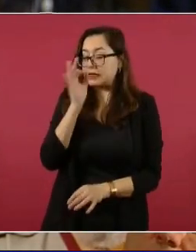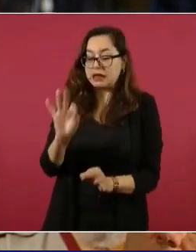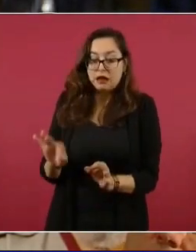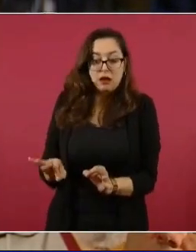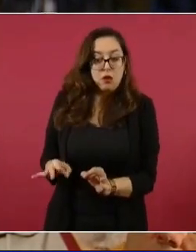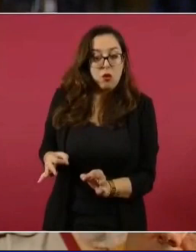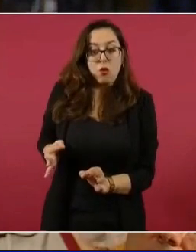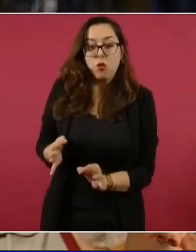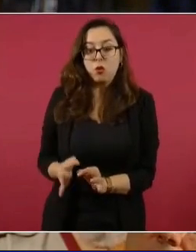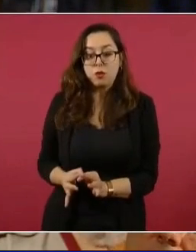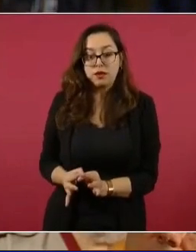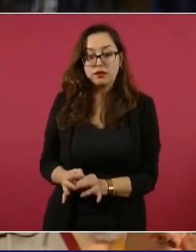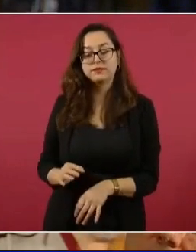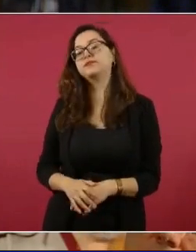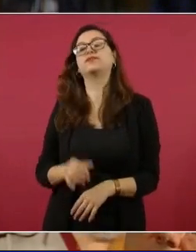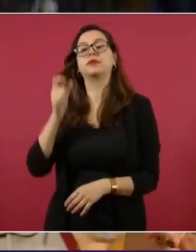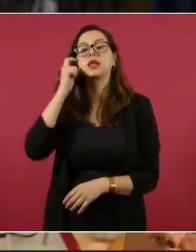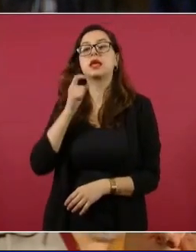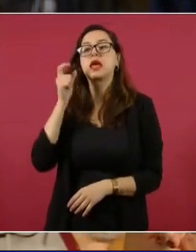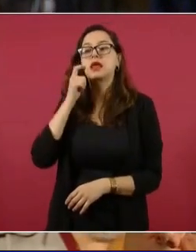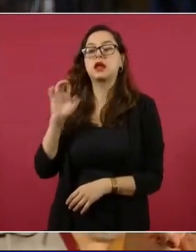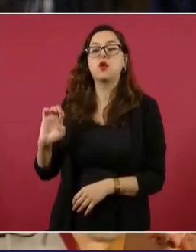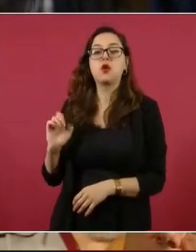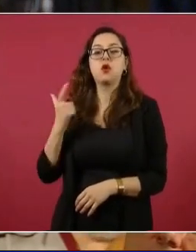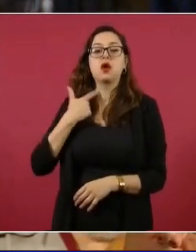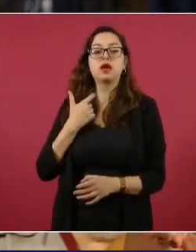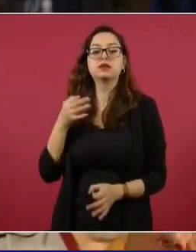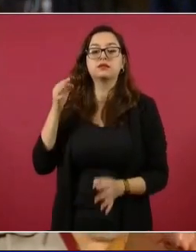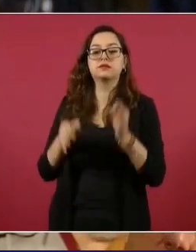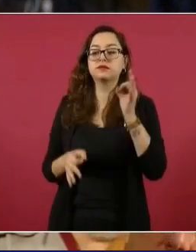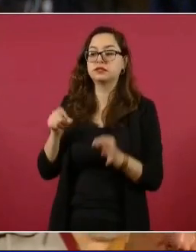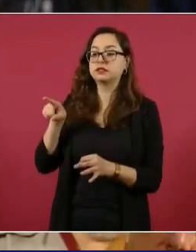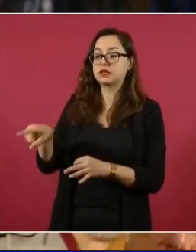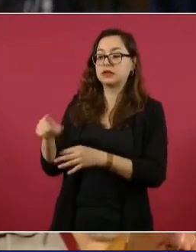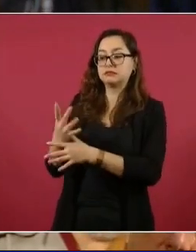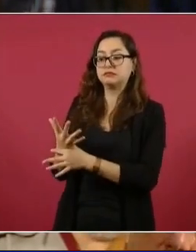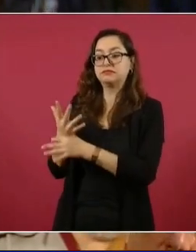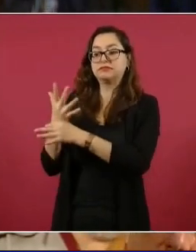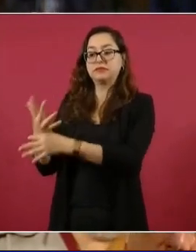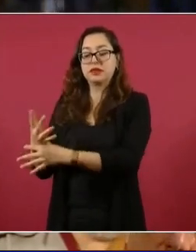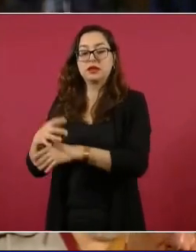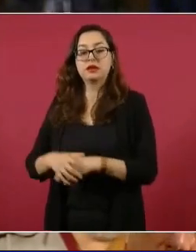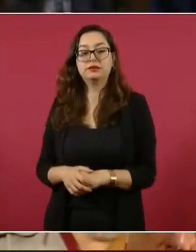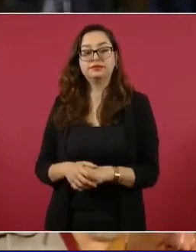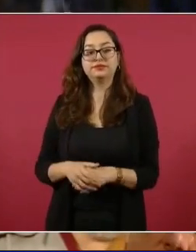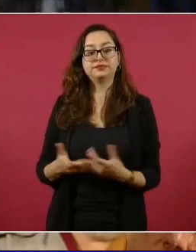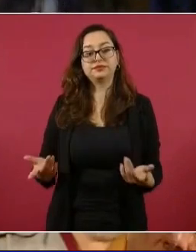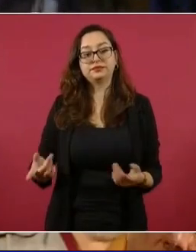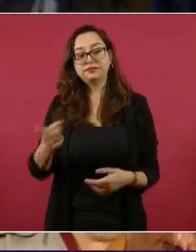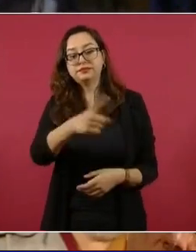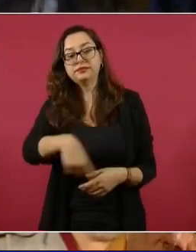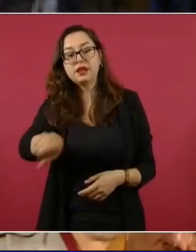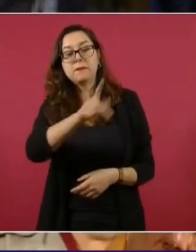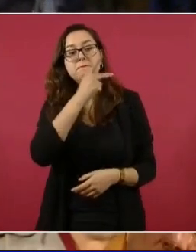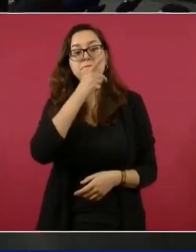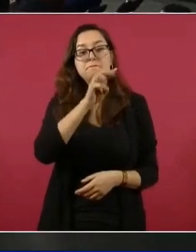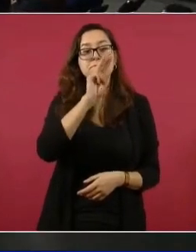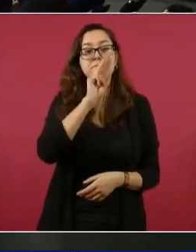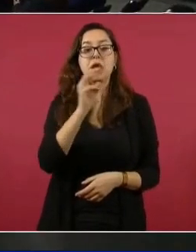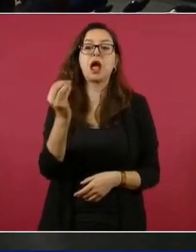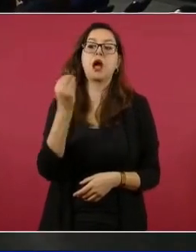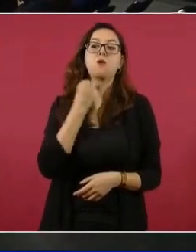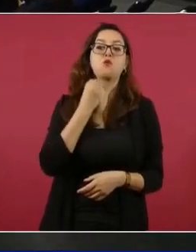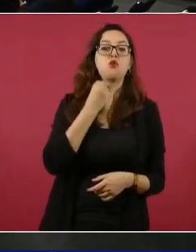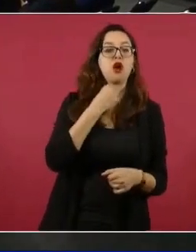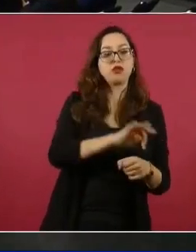Guerrero, Iñaki Blanco, dice que el abogado de los padres de los normalistas no los representa. ¿Acaso